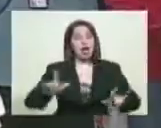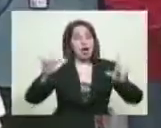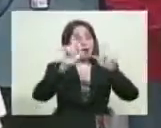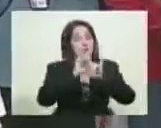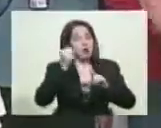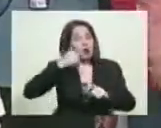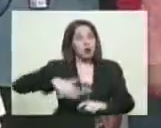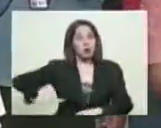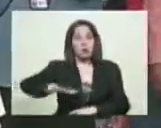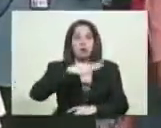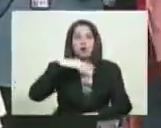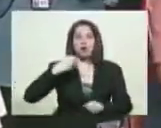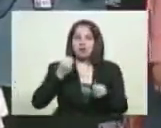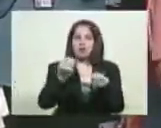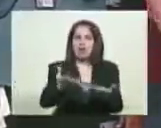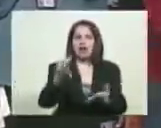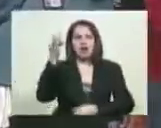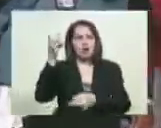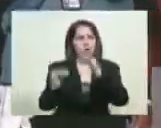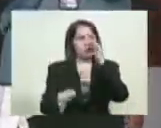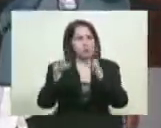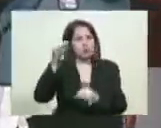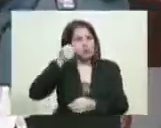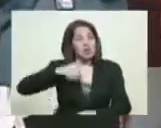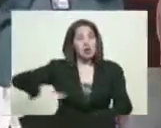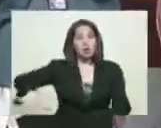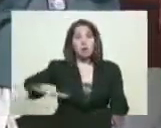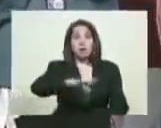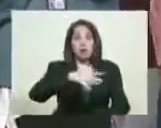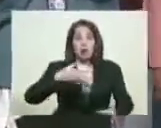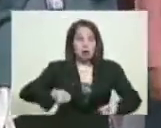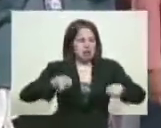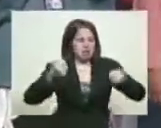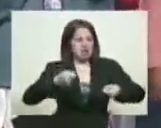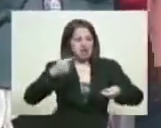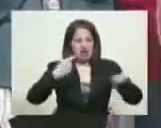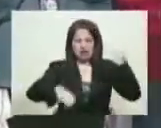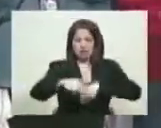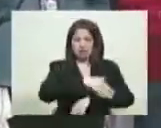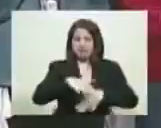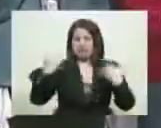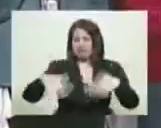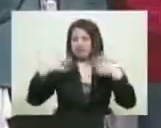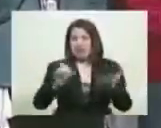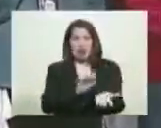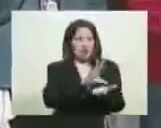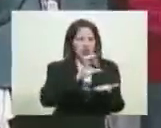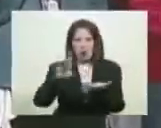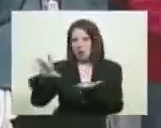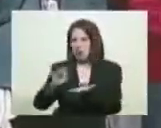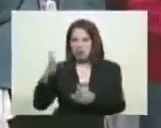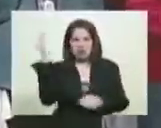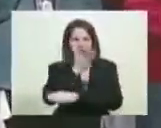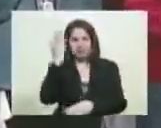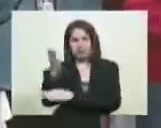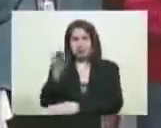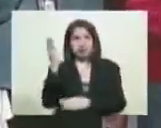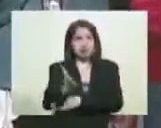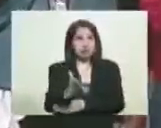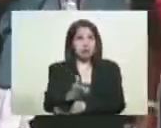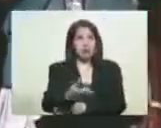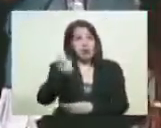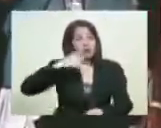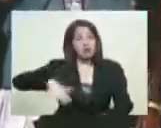a darle justicia al pueblo, para echar a los mercaderes del templo, a los mercaderes oligarcas del templo del